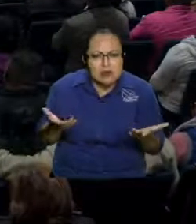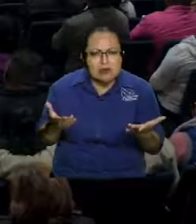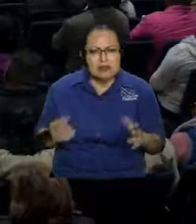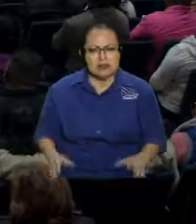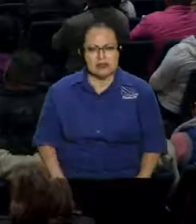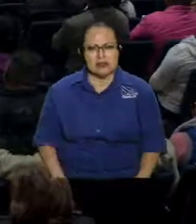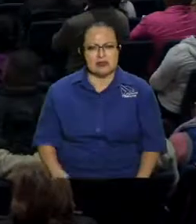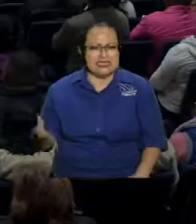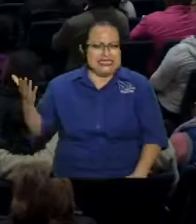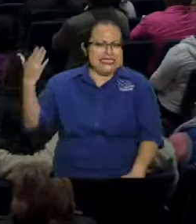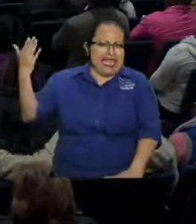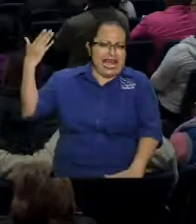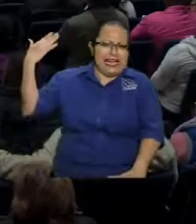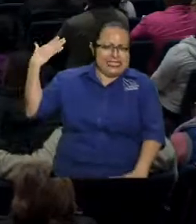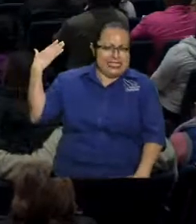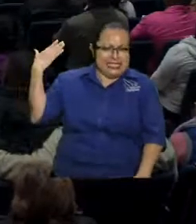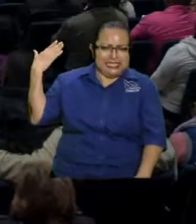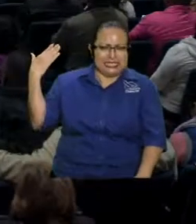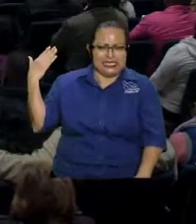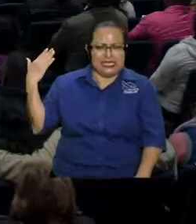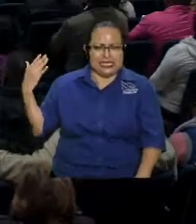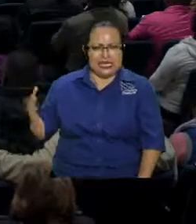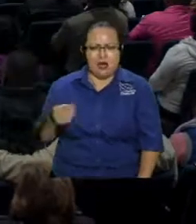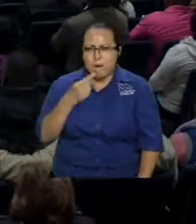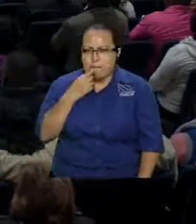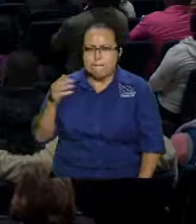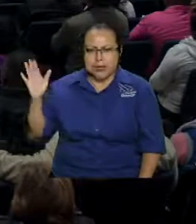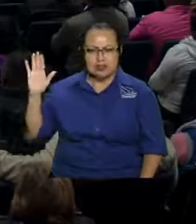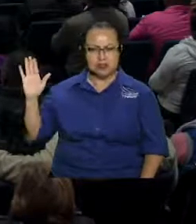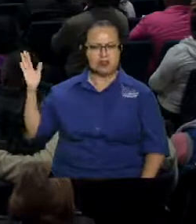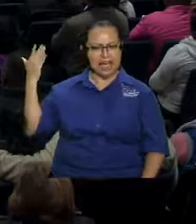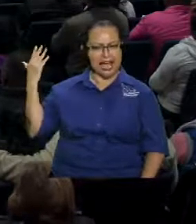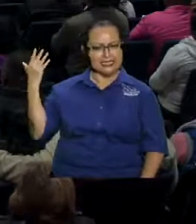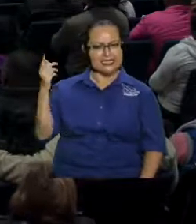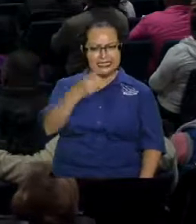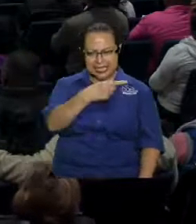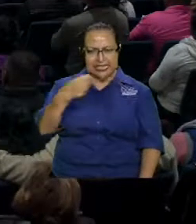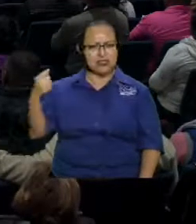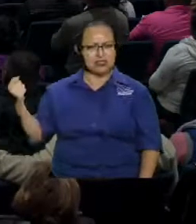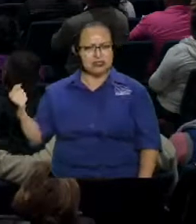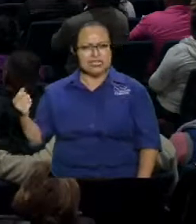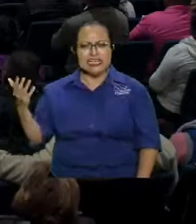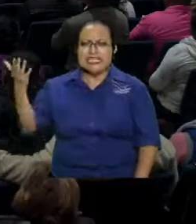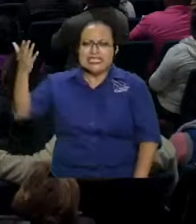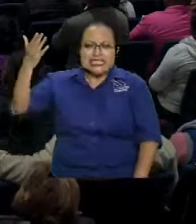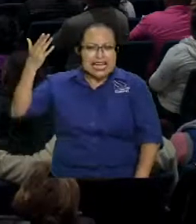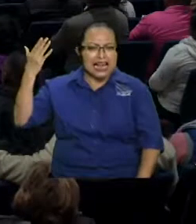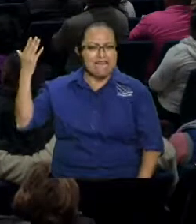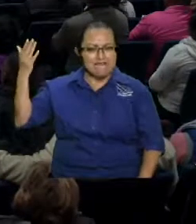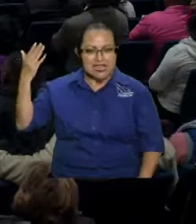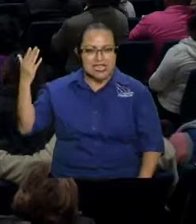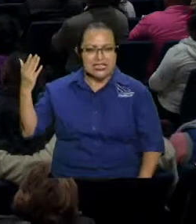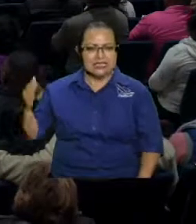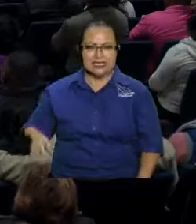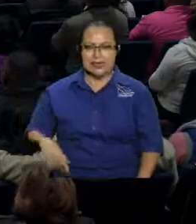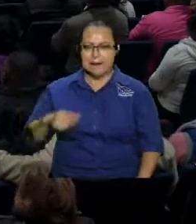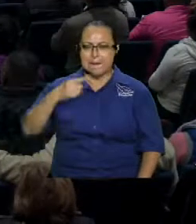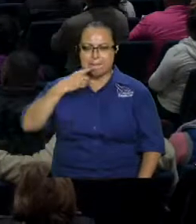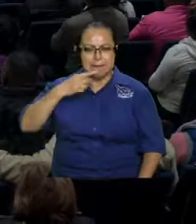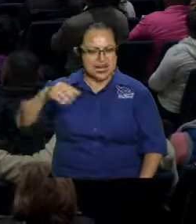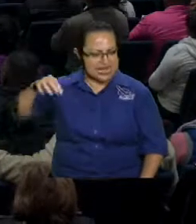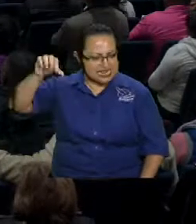pacto generacional, su ancestro que hizo un voto de pobreza. Puede ser que él maldijo